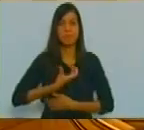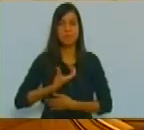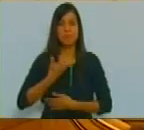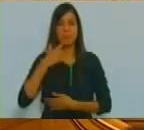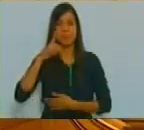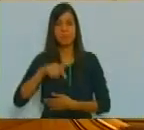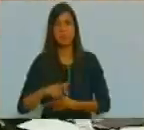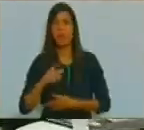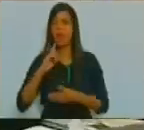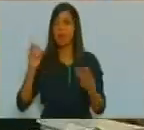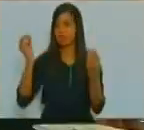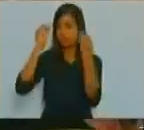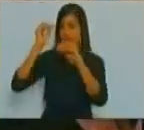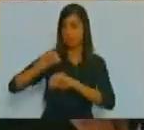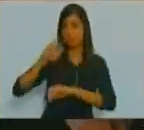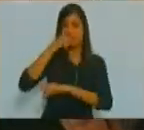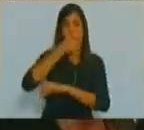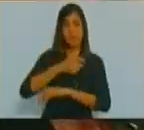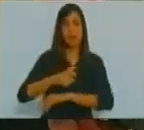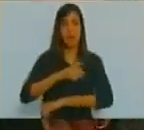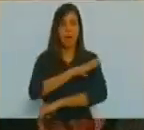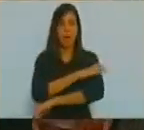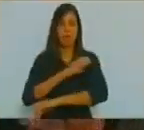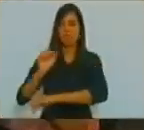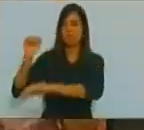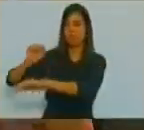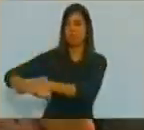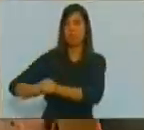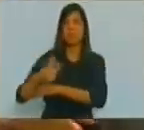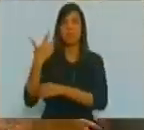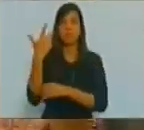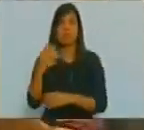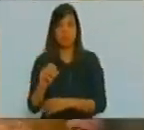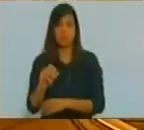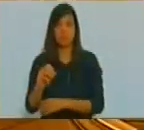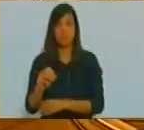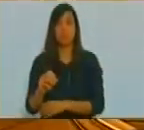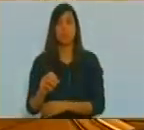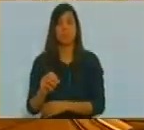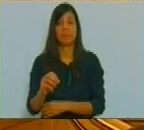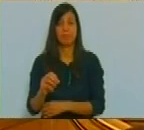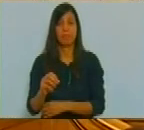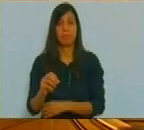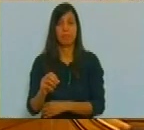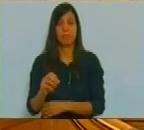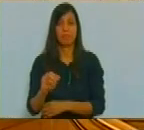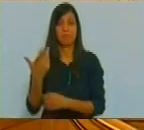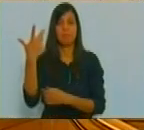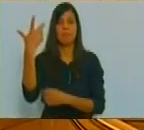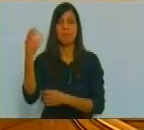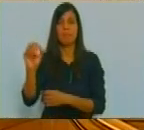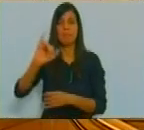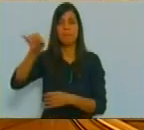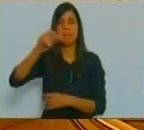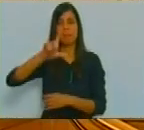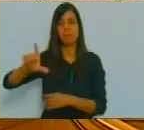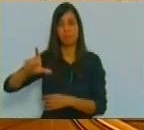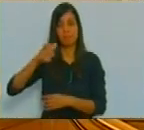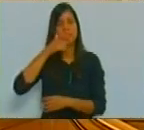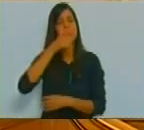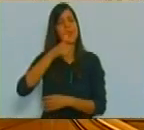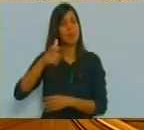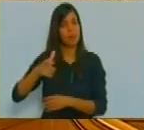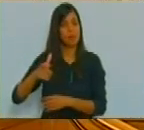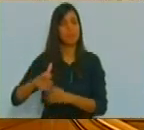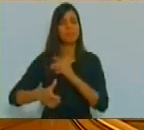dice nuestro pueblo nuestro pueblo lo el 30 el 30 de julio nuestro pueblo que dijo